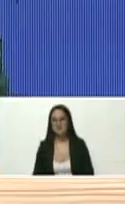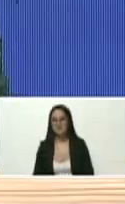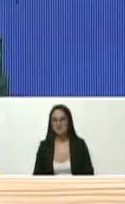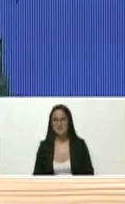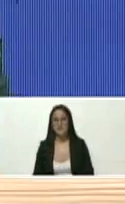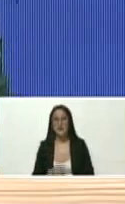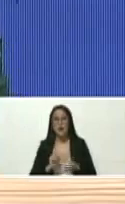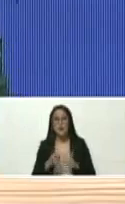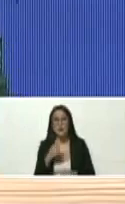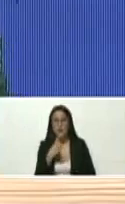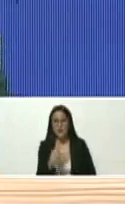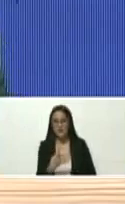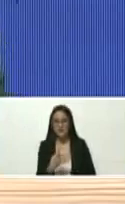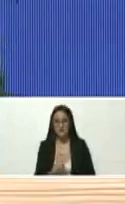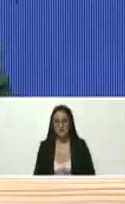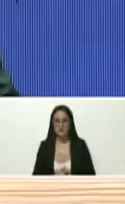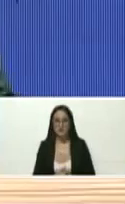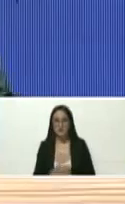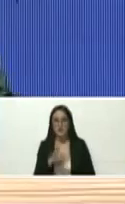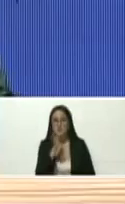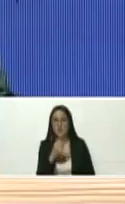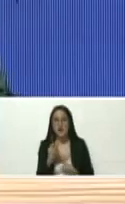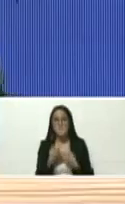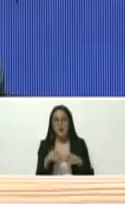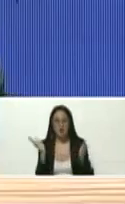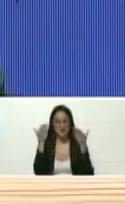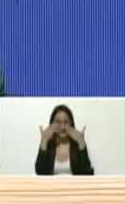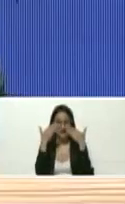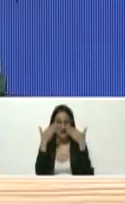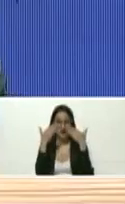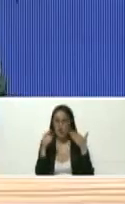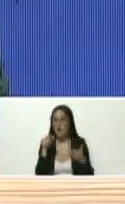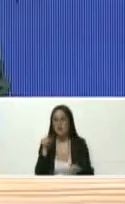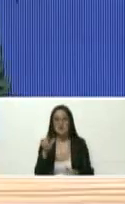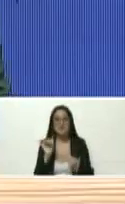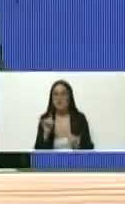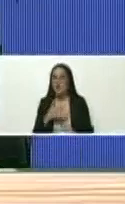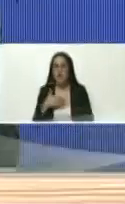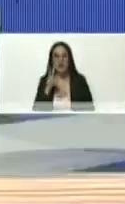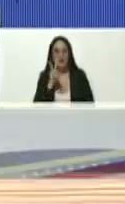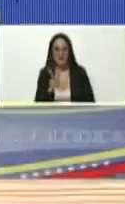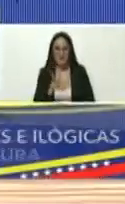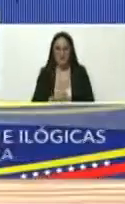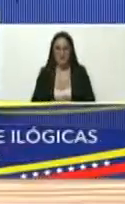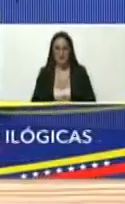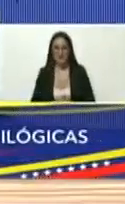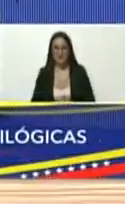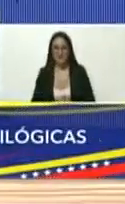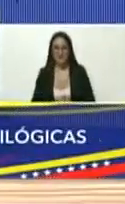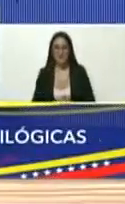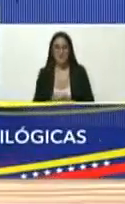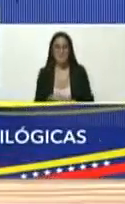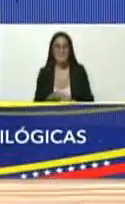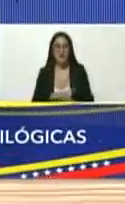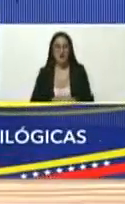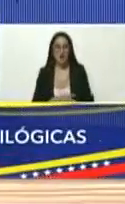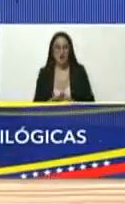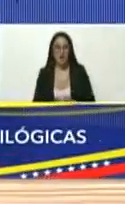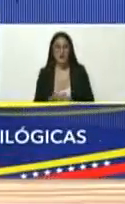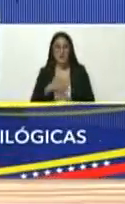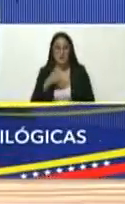Dicen por ahí que no hay peor ciego que el que no quiere ver. No hay peor ciego que el que, pudiendo